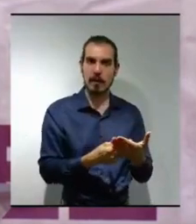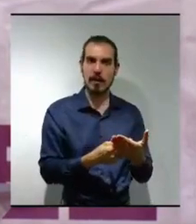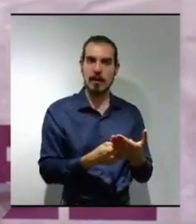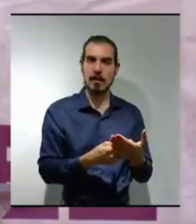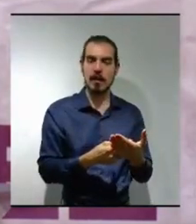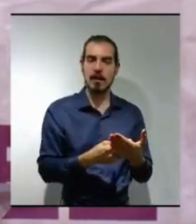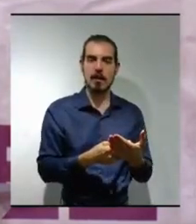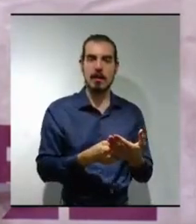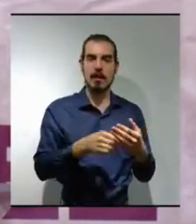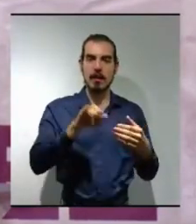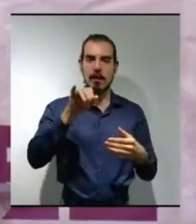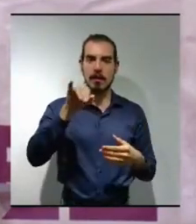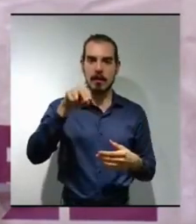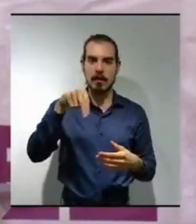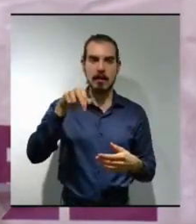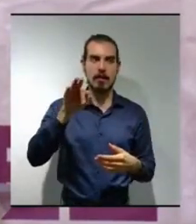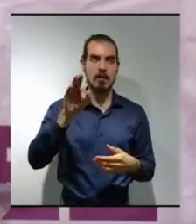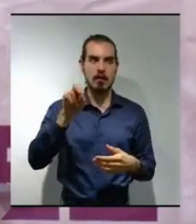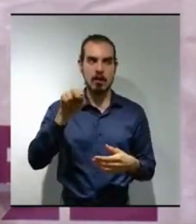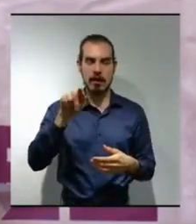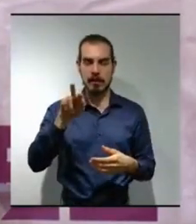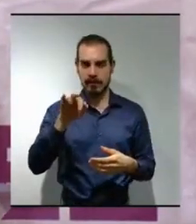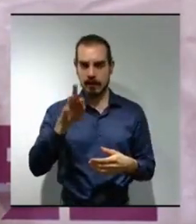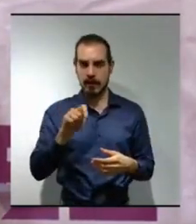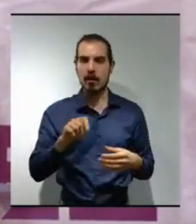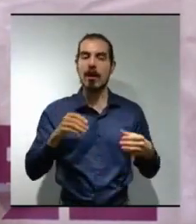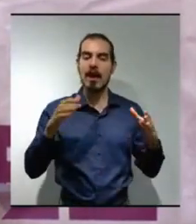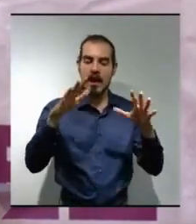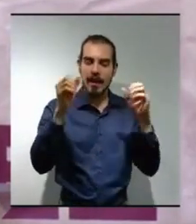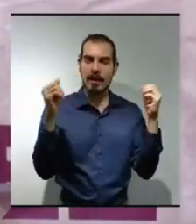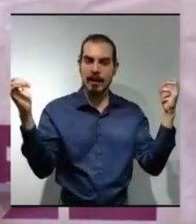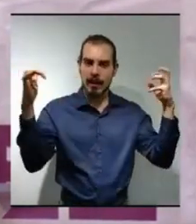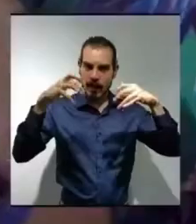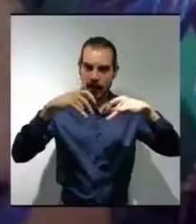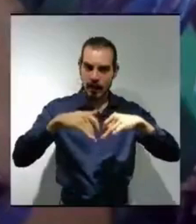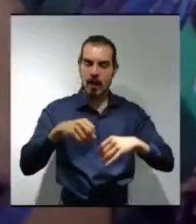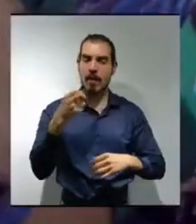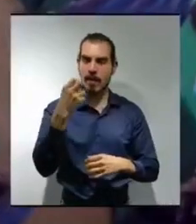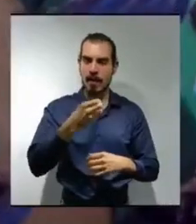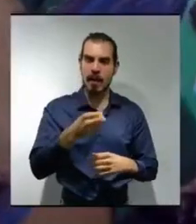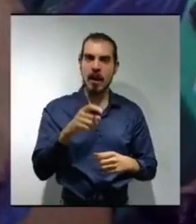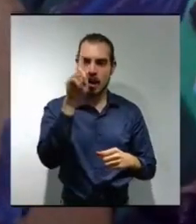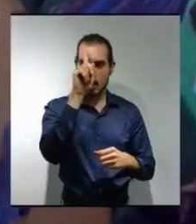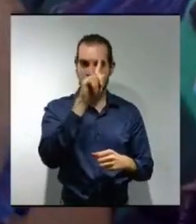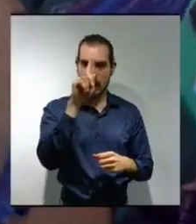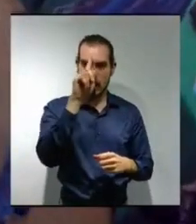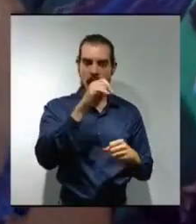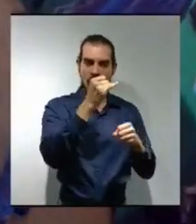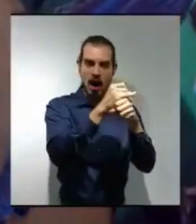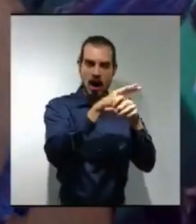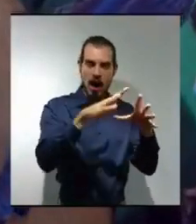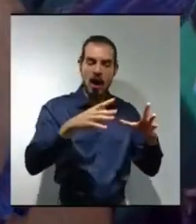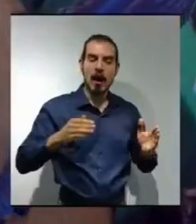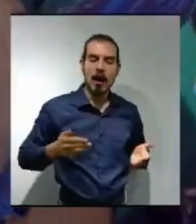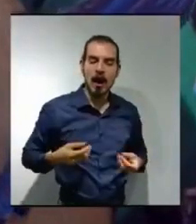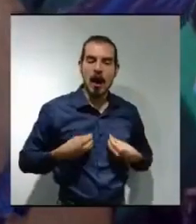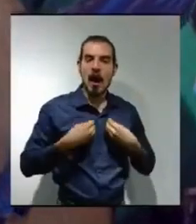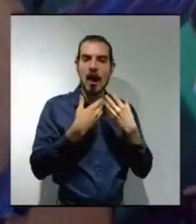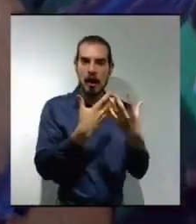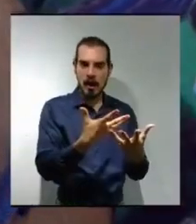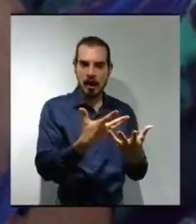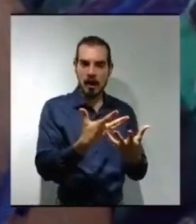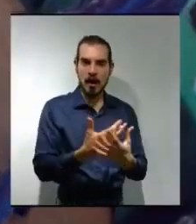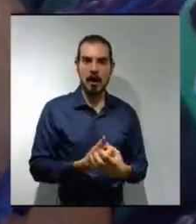con Infonavit tener este evento para llevar la mejor asesoría posible. Correcto. Presidente.